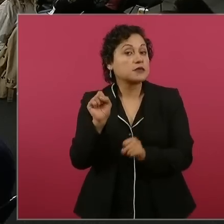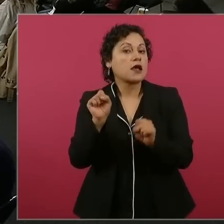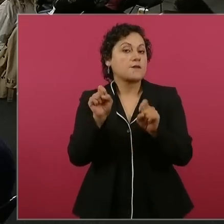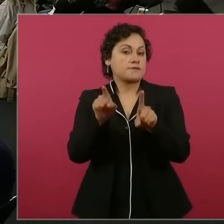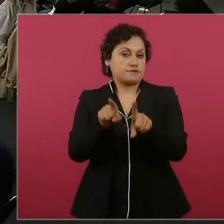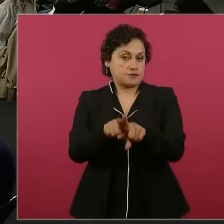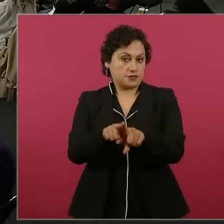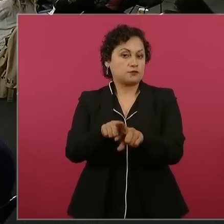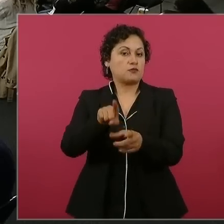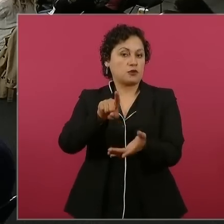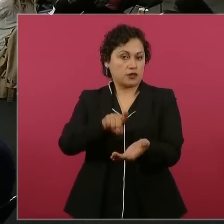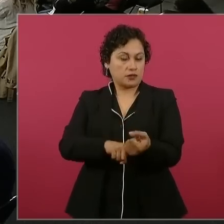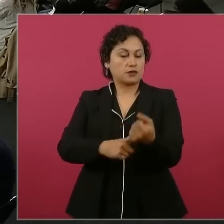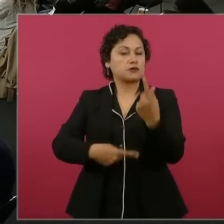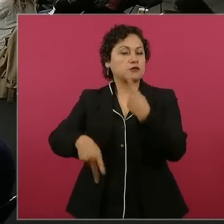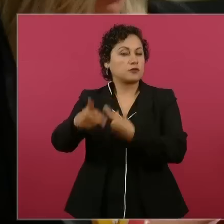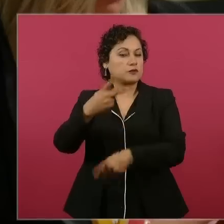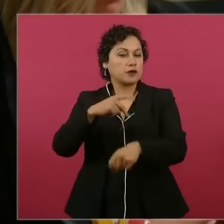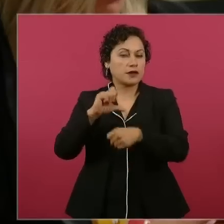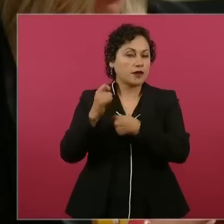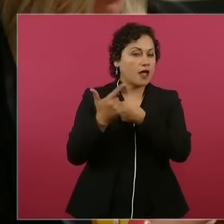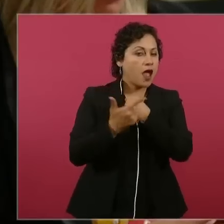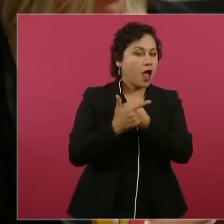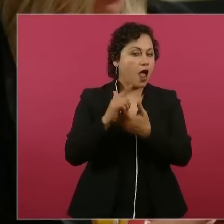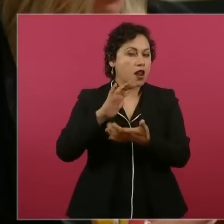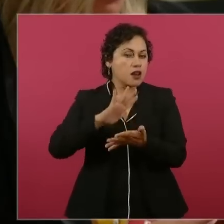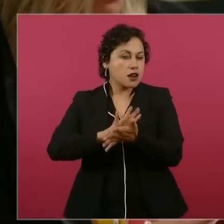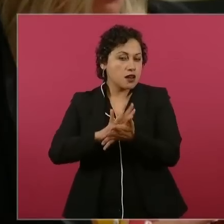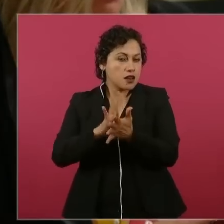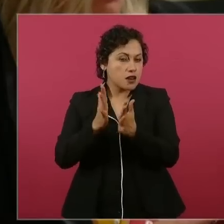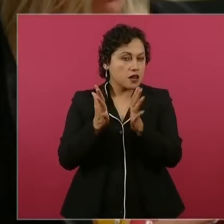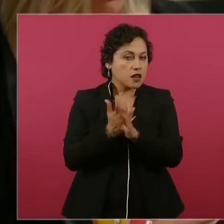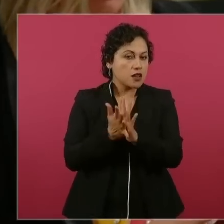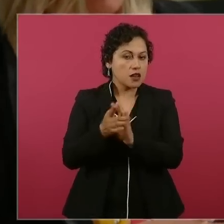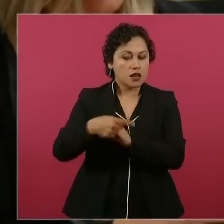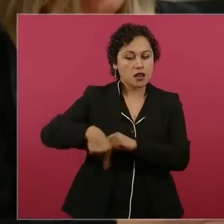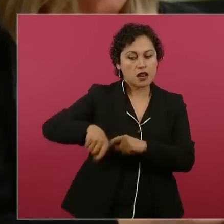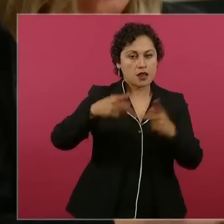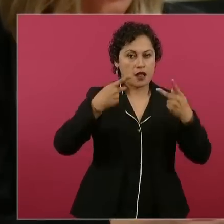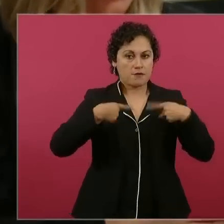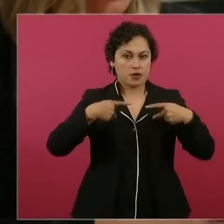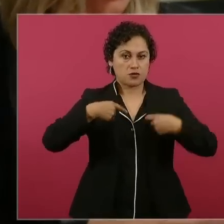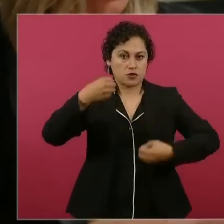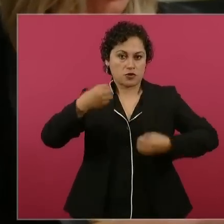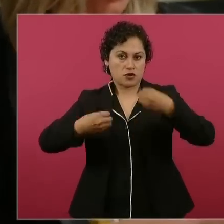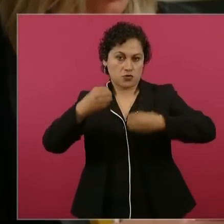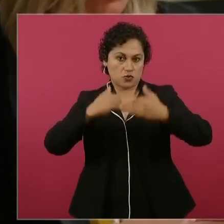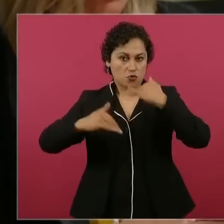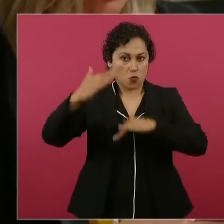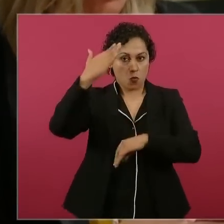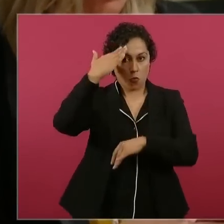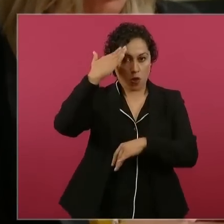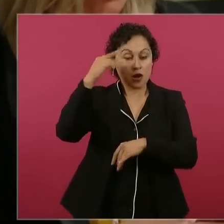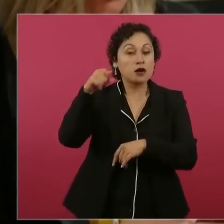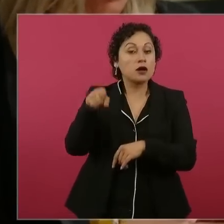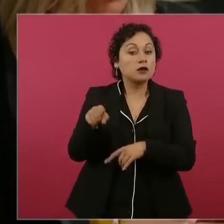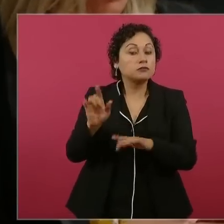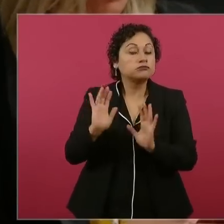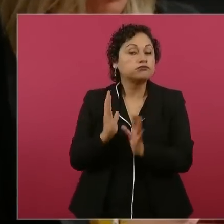abriría las puertas a que los jueces, que por alguna razón o apegándose, como ellos dicen, a lo